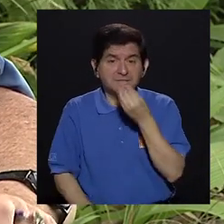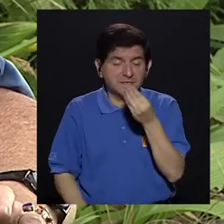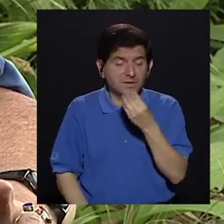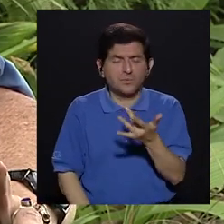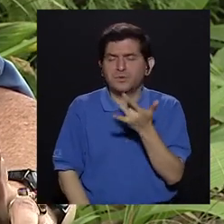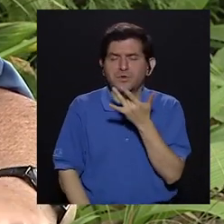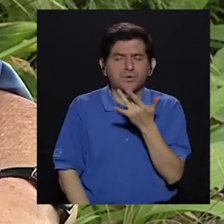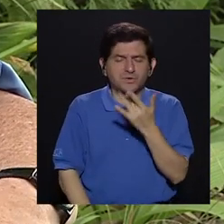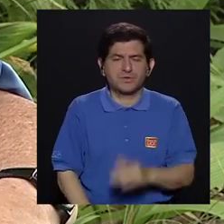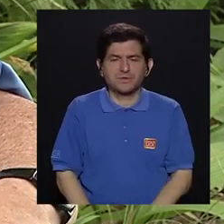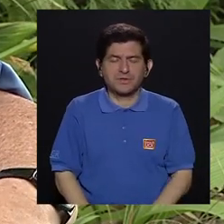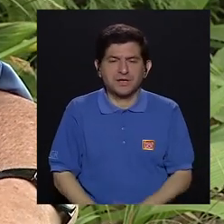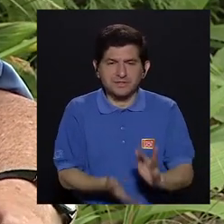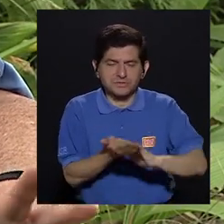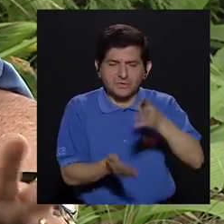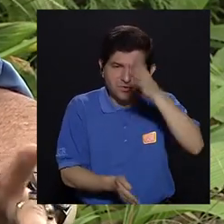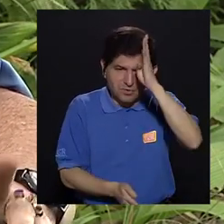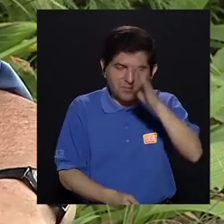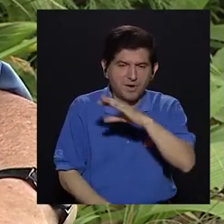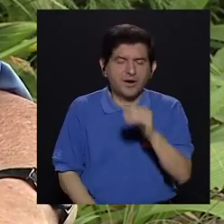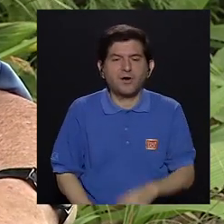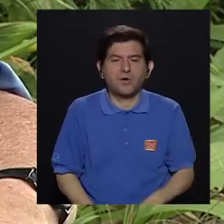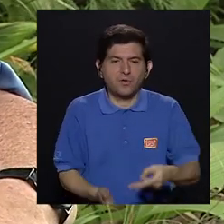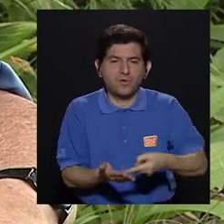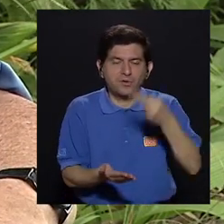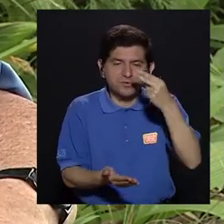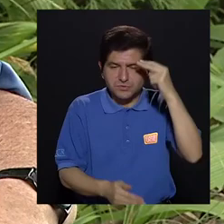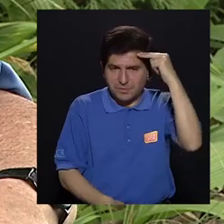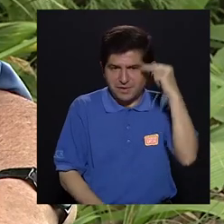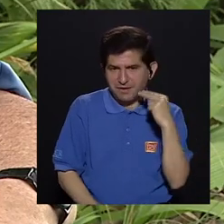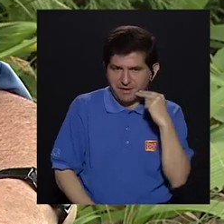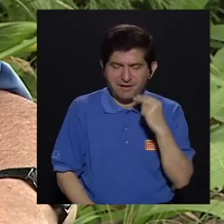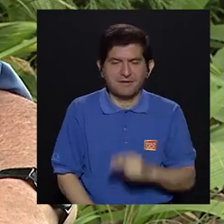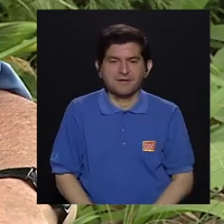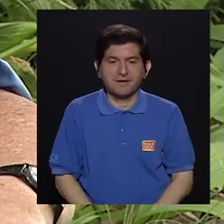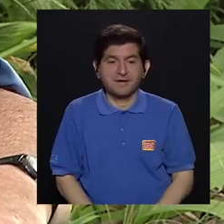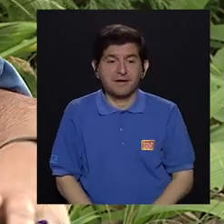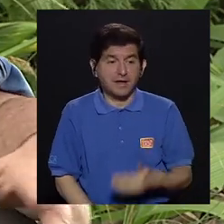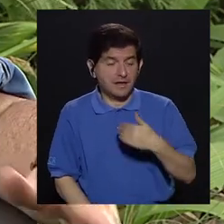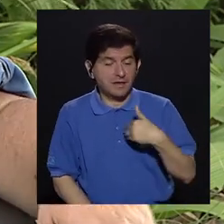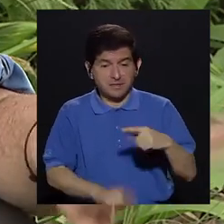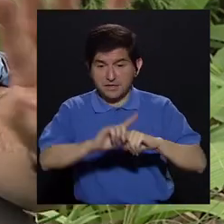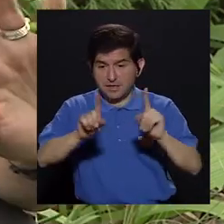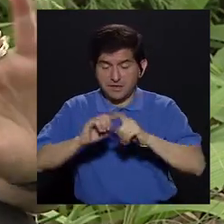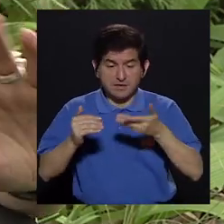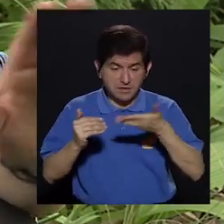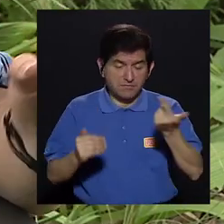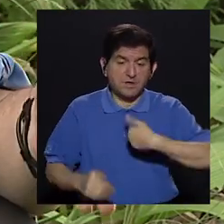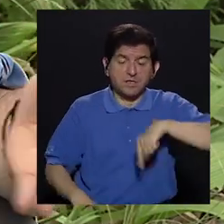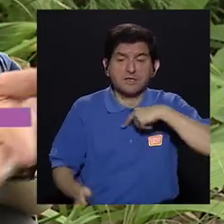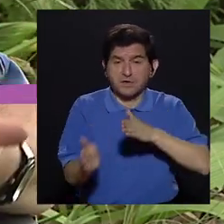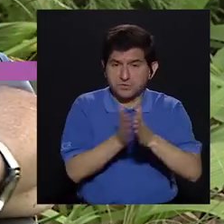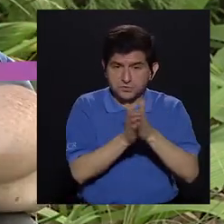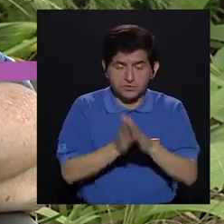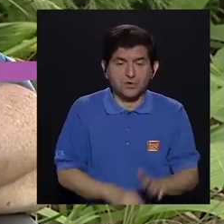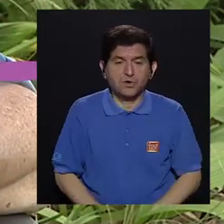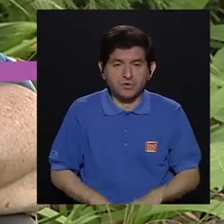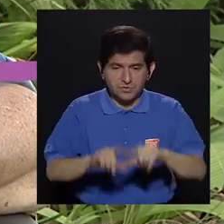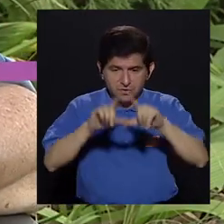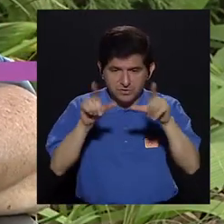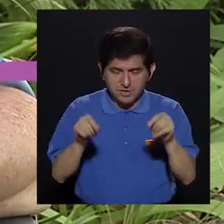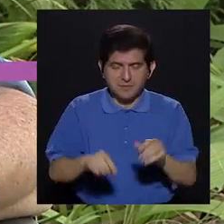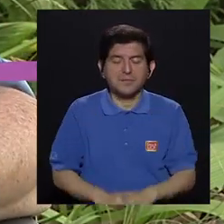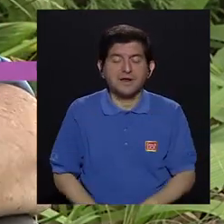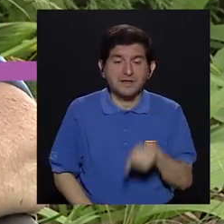comidas deliciosas como el gallo pinto, como la sopa negra, ¿verdad? Y con muchas otras cosas que podemos hacer, las empanaditas